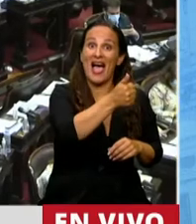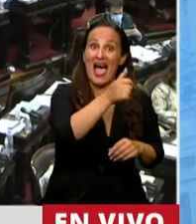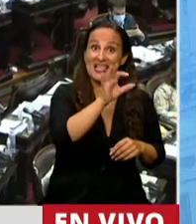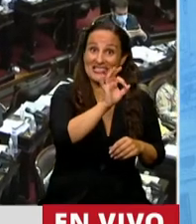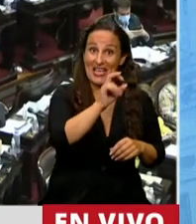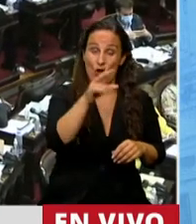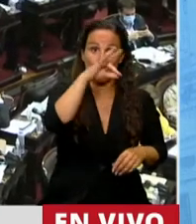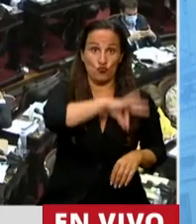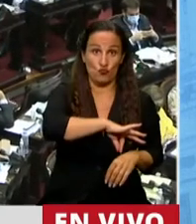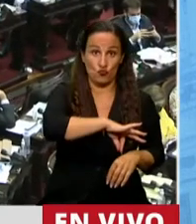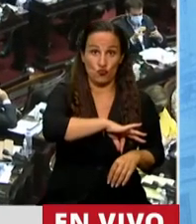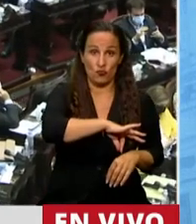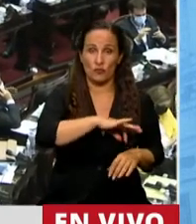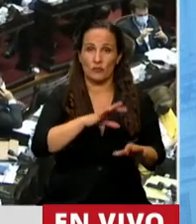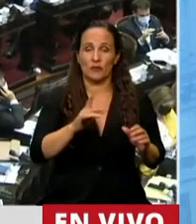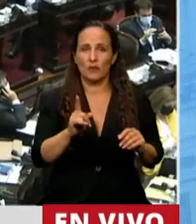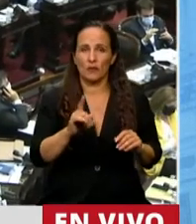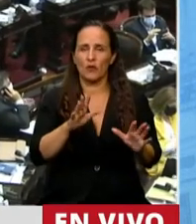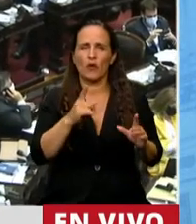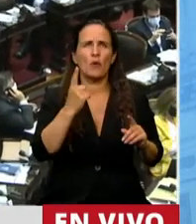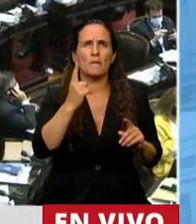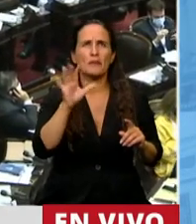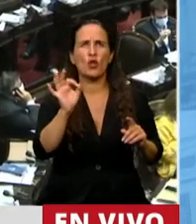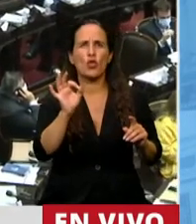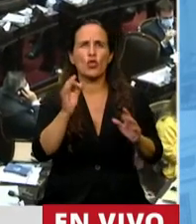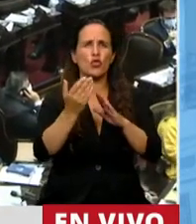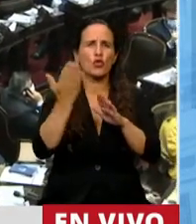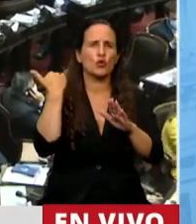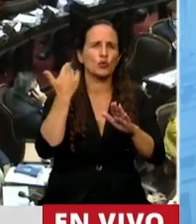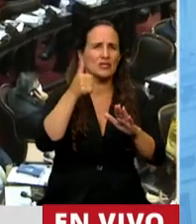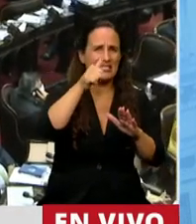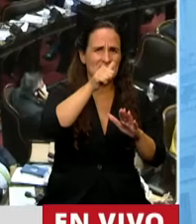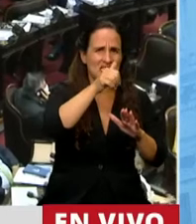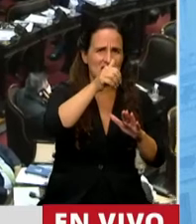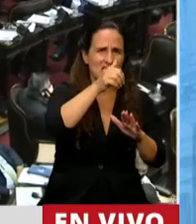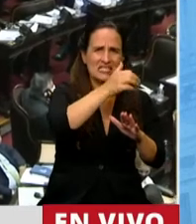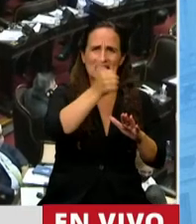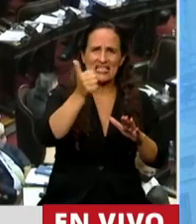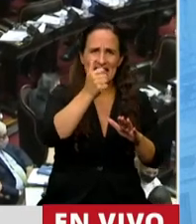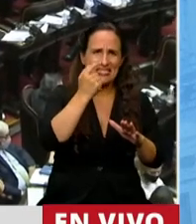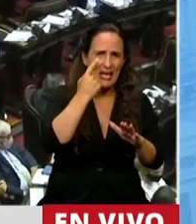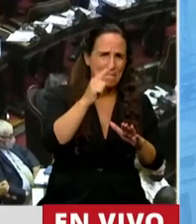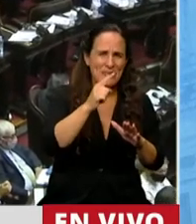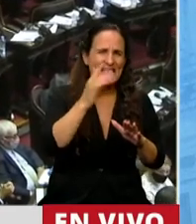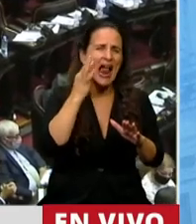voy al primero de octubre creo que estaba en 666 mil